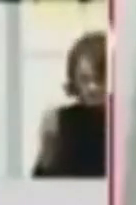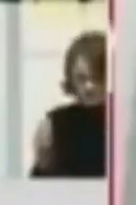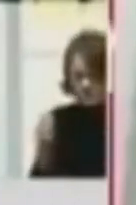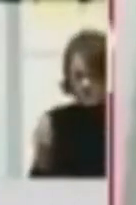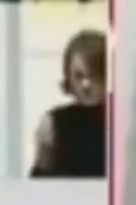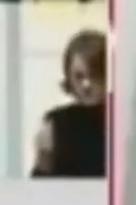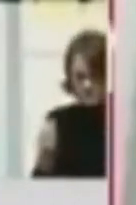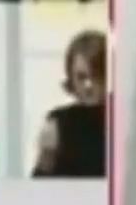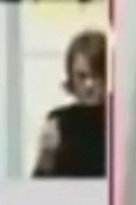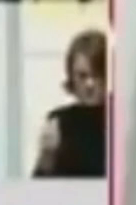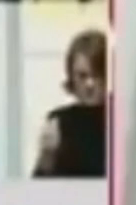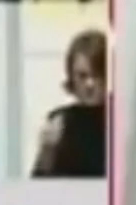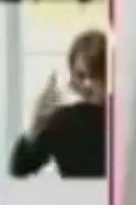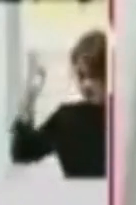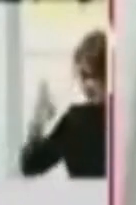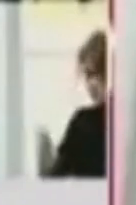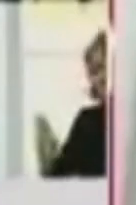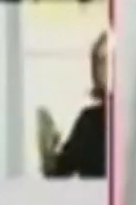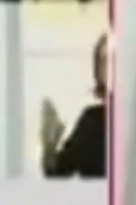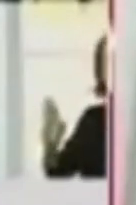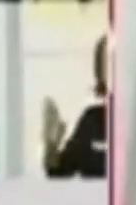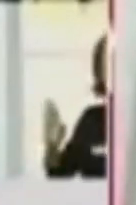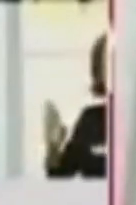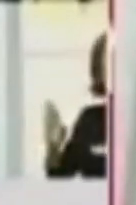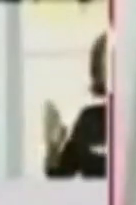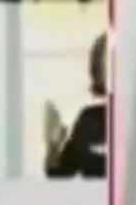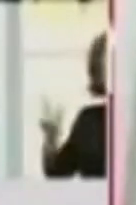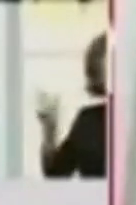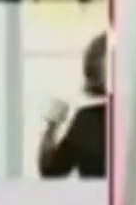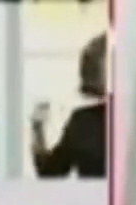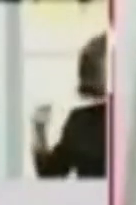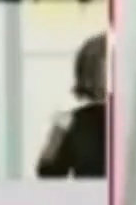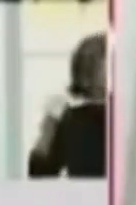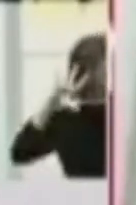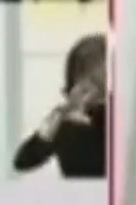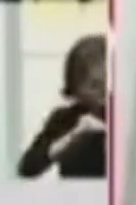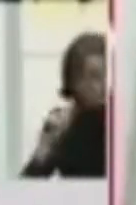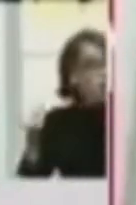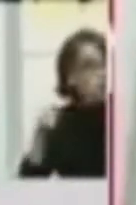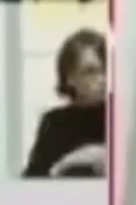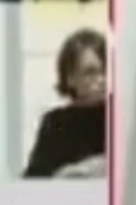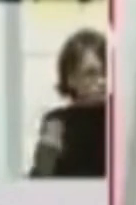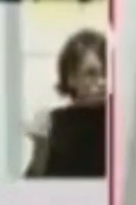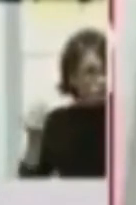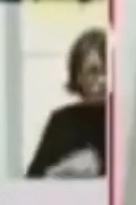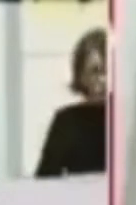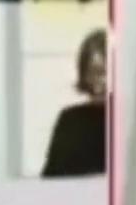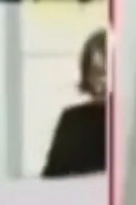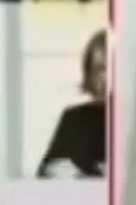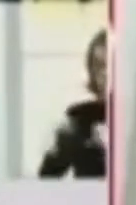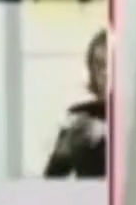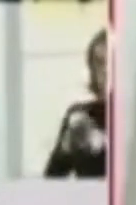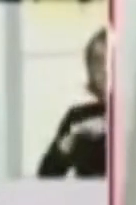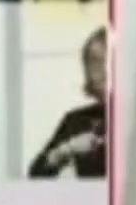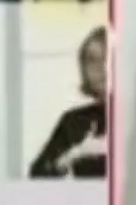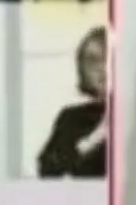va a pasar, la democracia acá está en riesgo. Y eso todo en un contexto en que decía que las elecciones, que creen las elecciones limpias, que